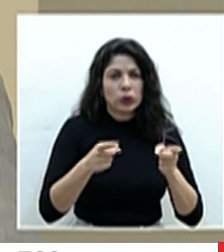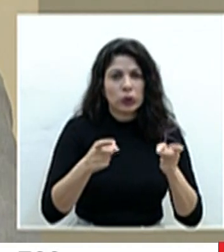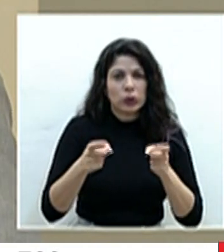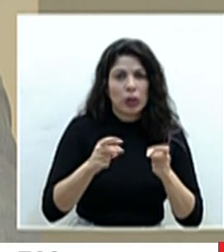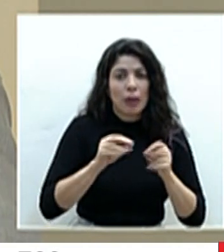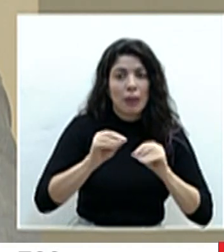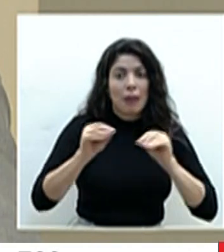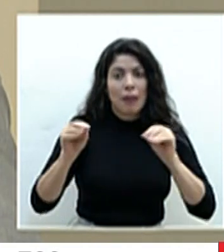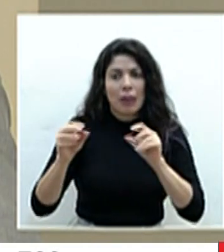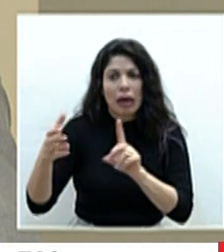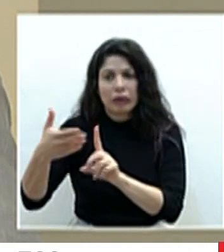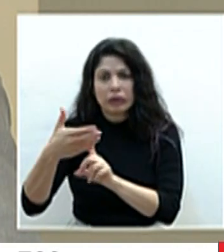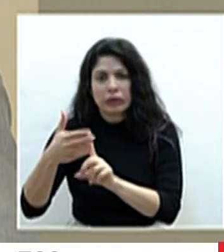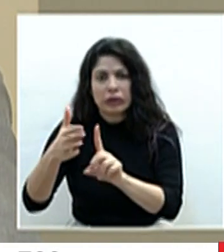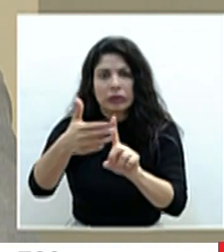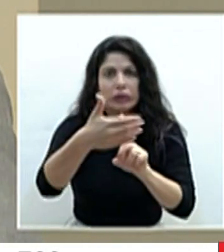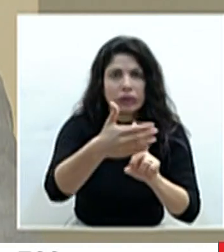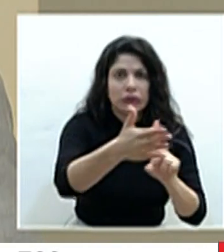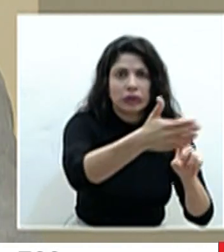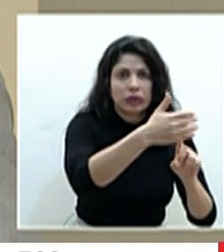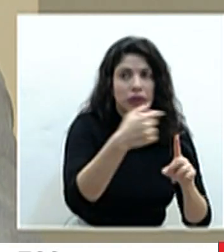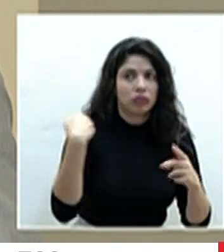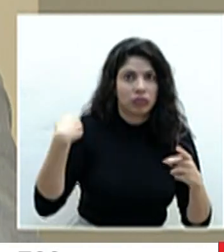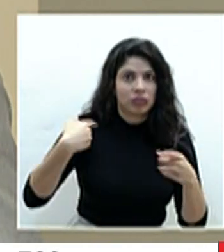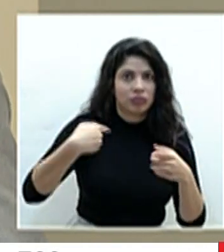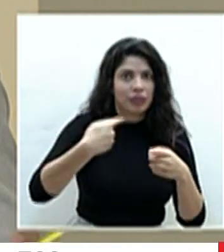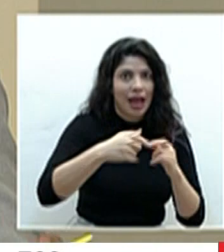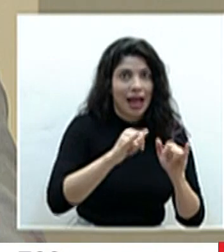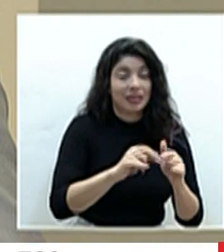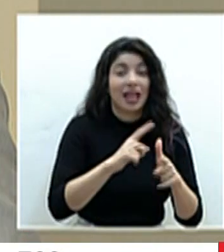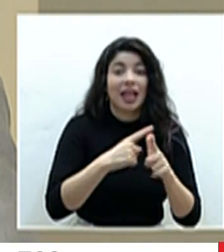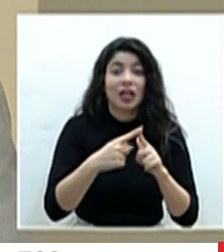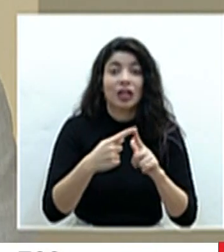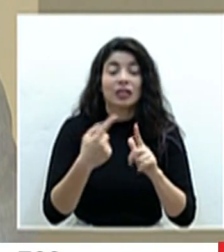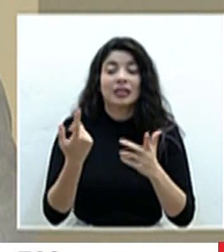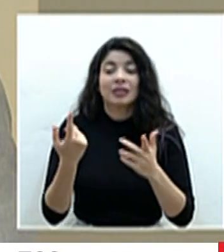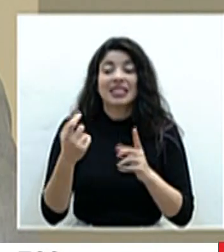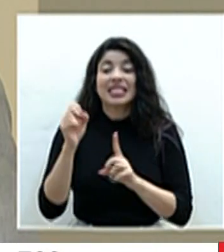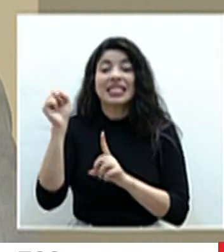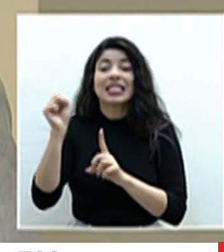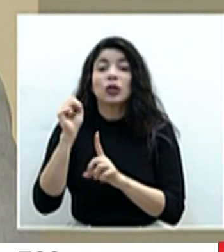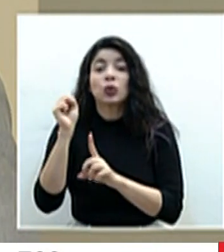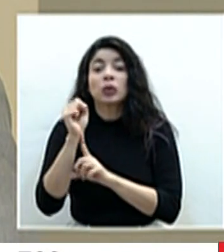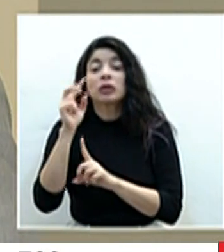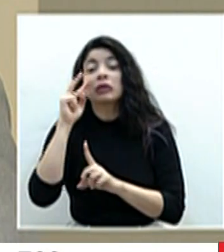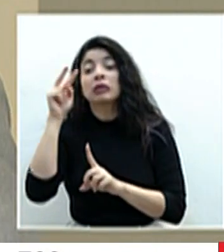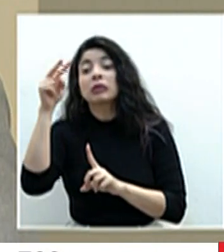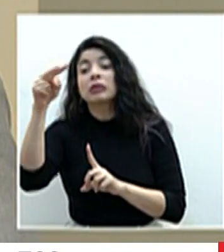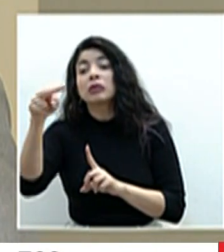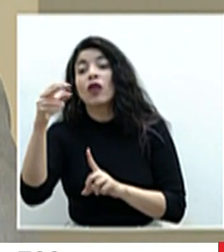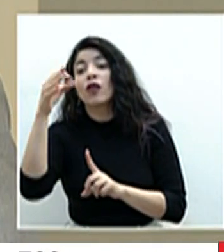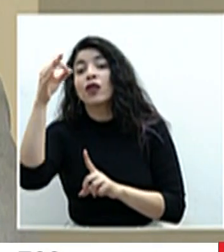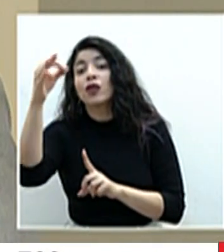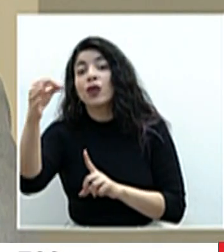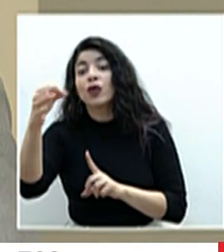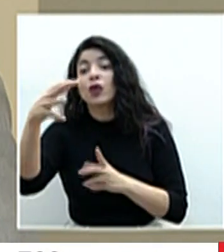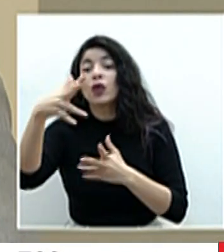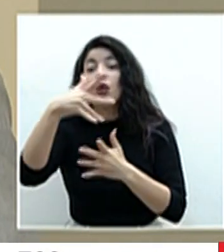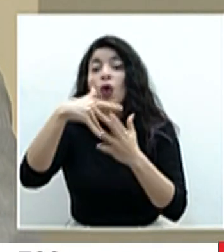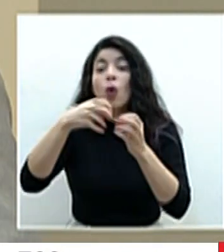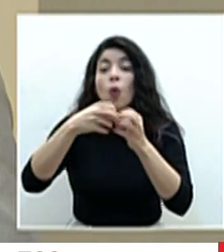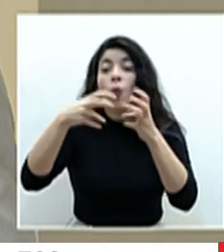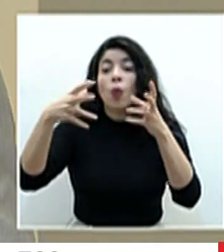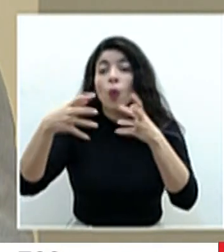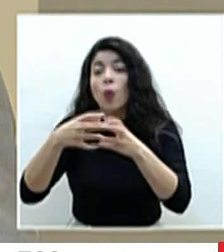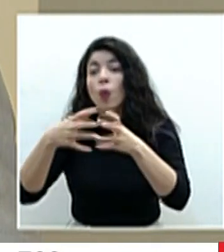transmisión y hemos dado seguimiento a esos focos. Entonces, hablar de diferentes escenarios de proyecciones y de comportamientos de las olas, incluso